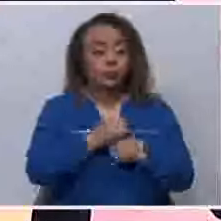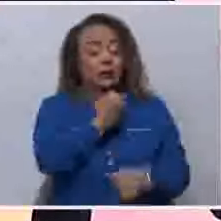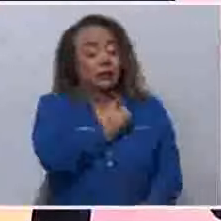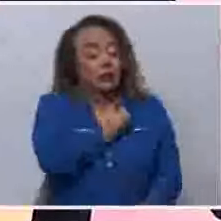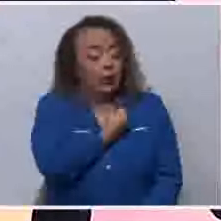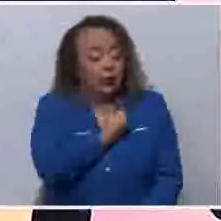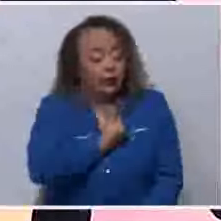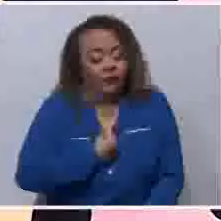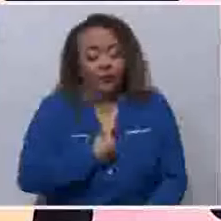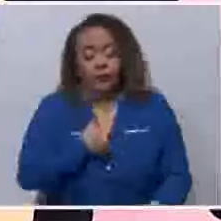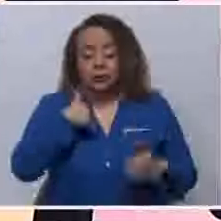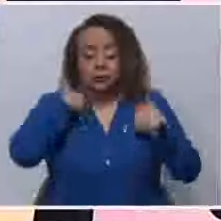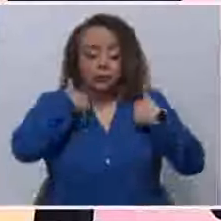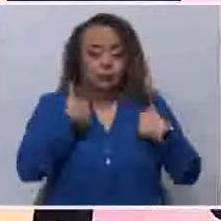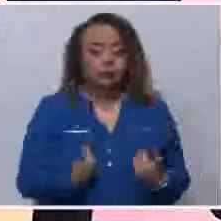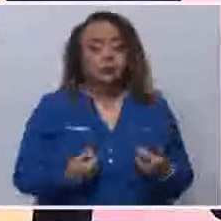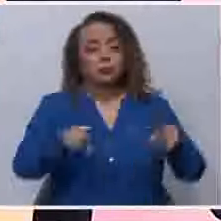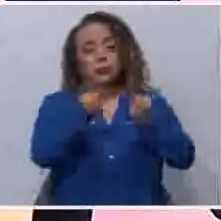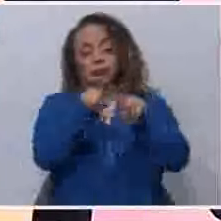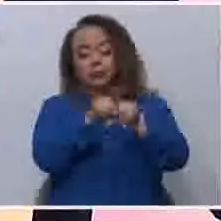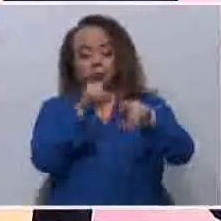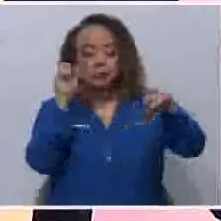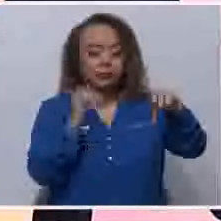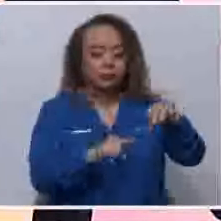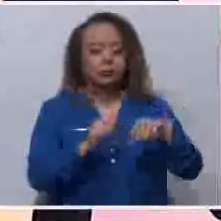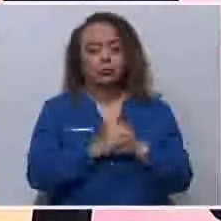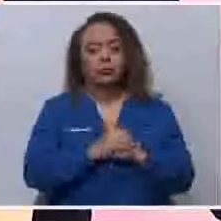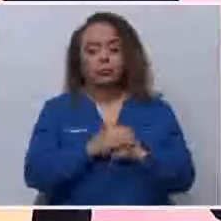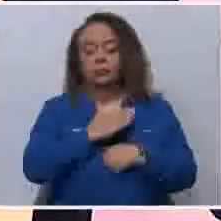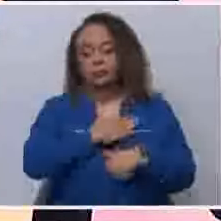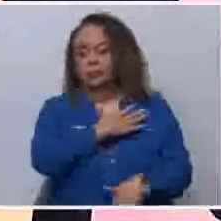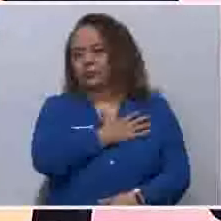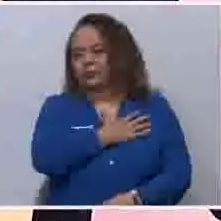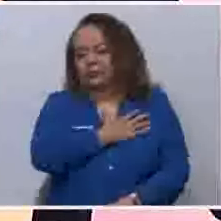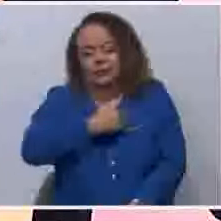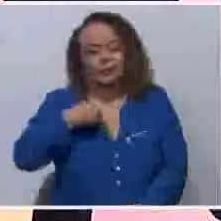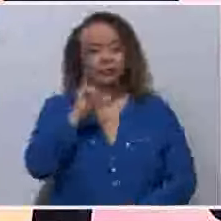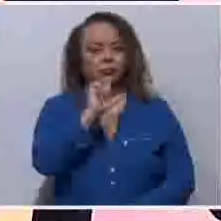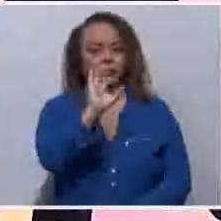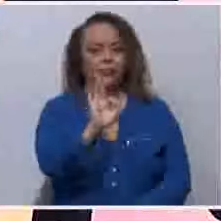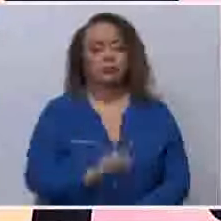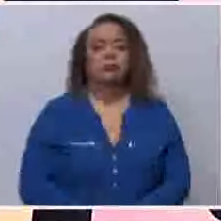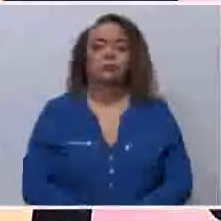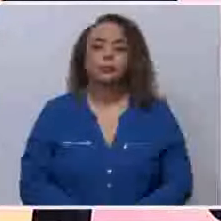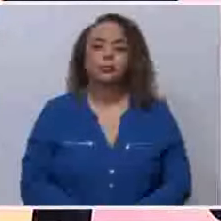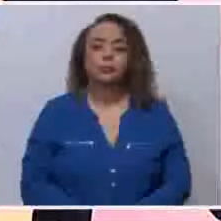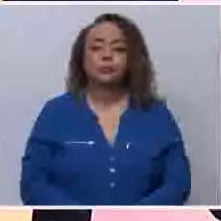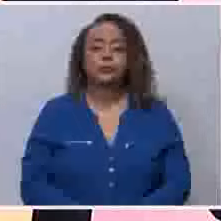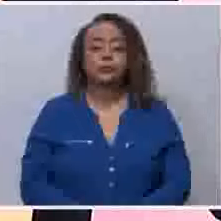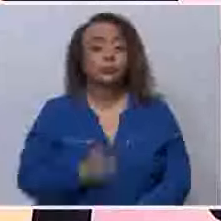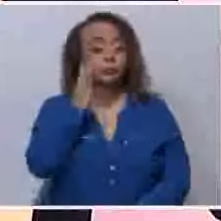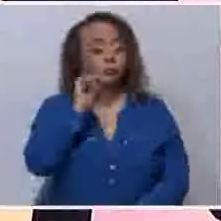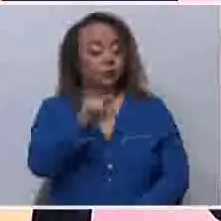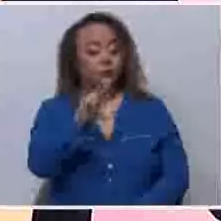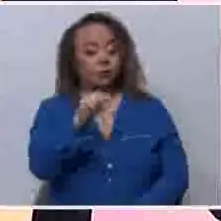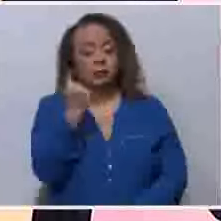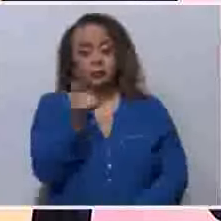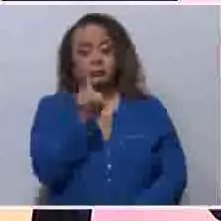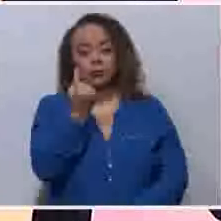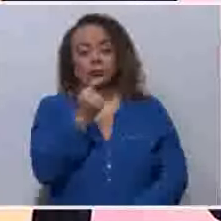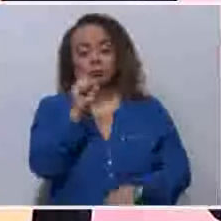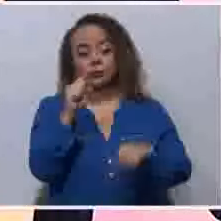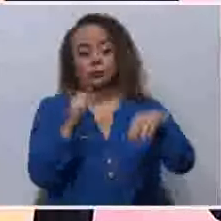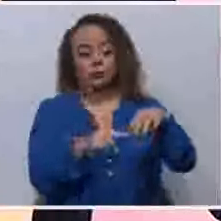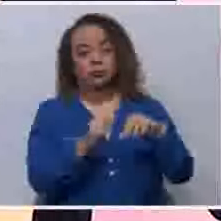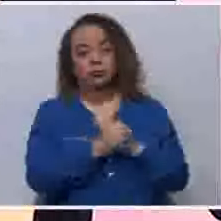sacrificio, desgaste, además anotó. Claro. A mí me encantó como 9, porque ciertamente no siempre se podrá